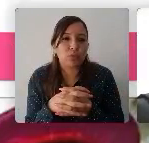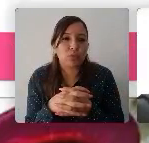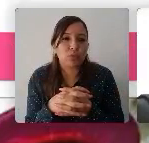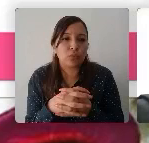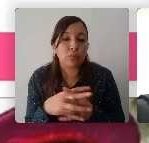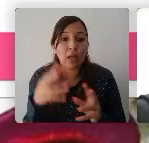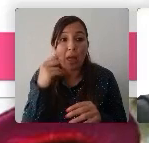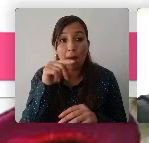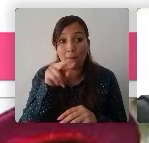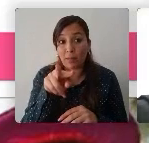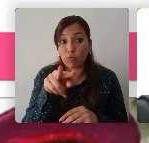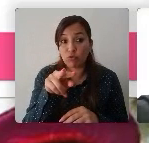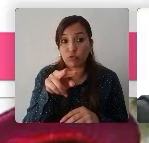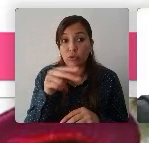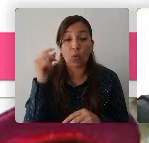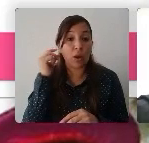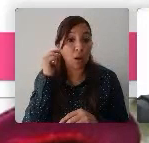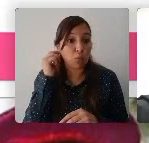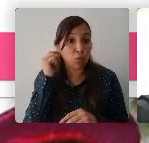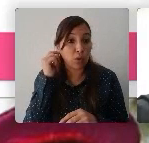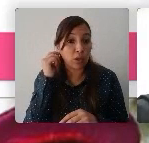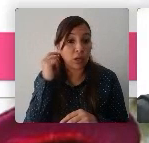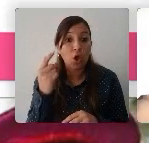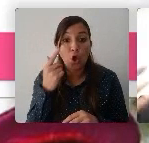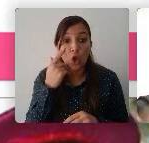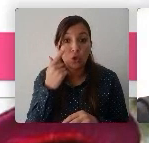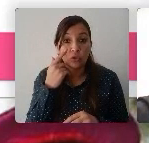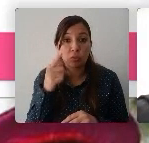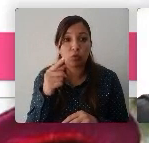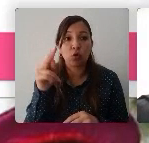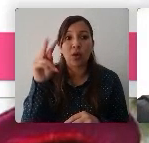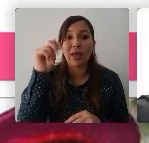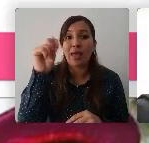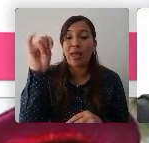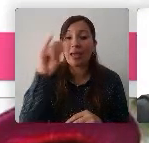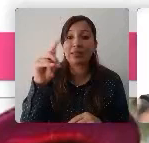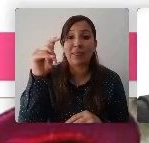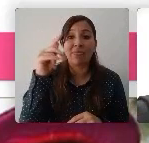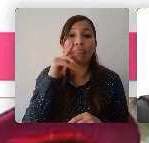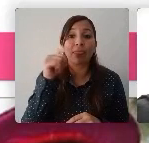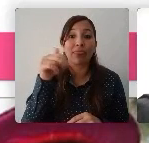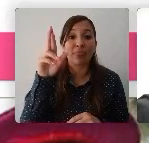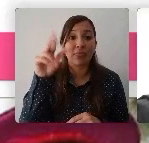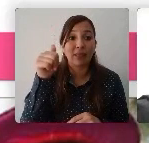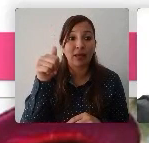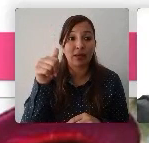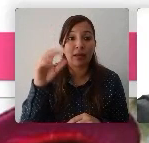Bueno, también tenemos a una emprendedora muy, muy, muy reconocida y obviamente no solamente ella, ella tiene también